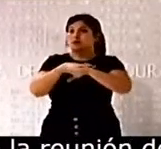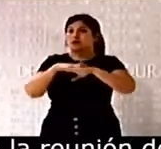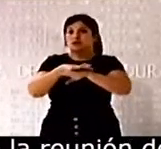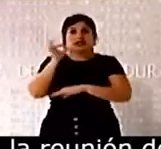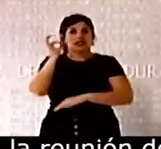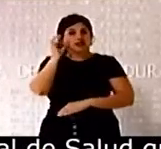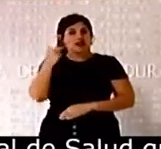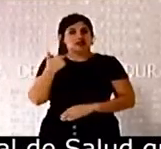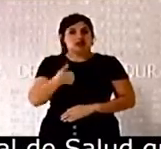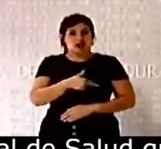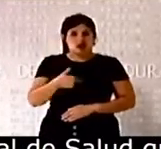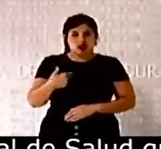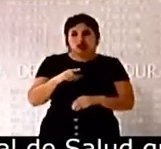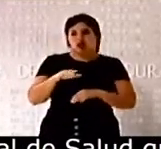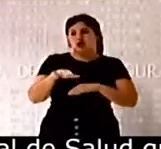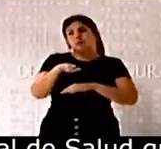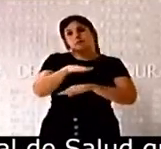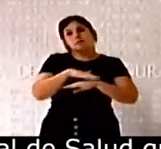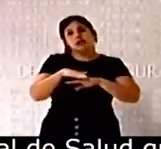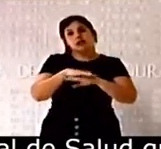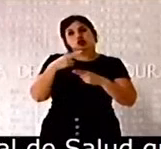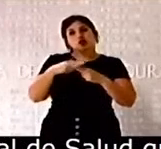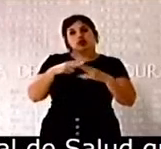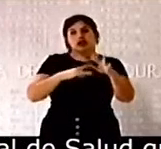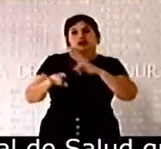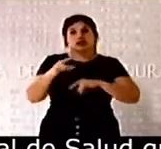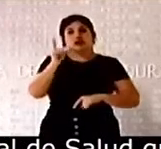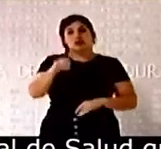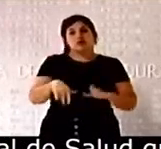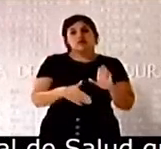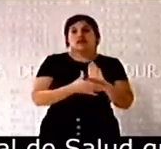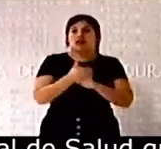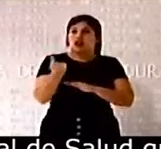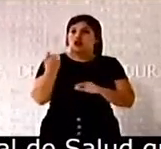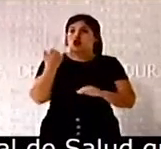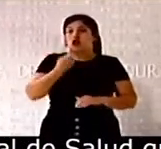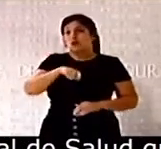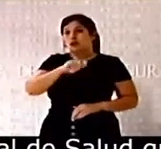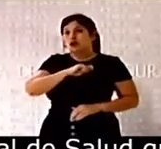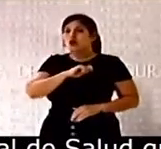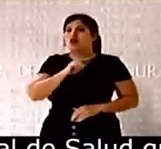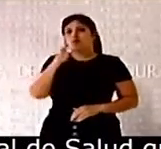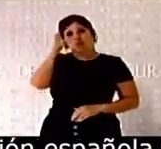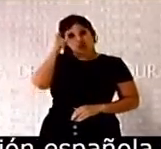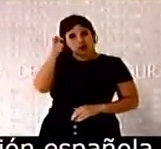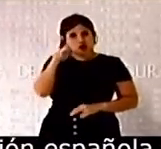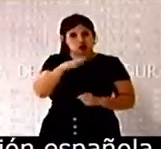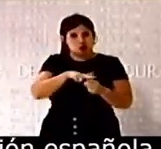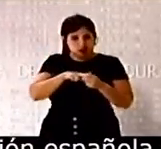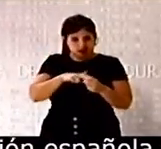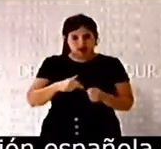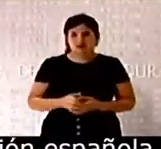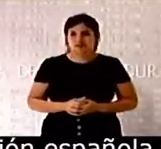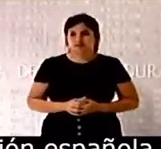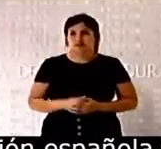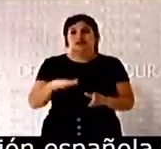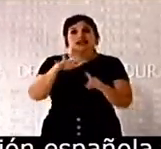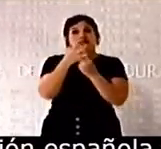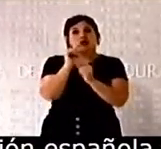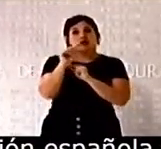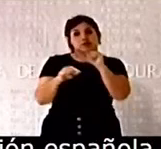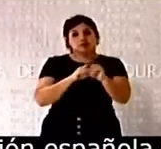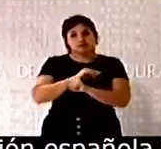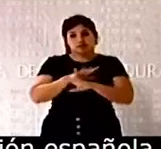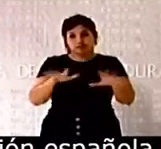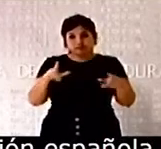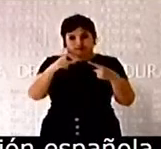Territorial y la Federación Española de Municipios y Provincias. La situación epidemiológica de la Comunidad Autónoma de Extremadura